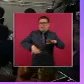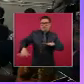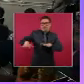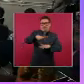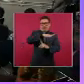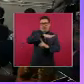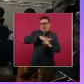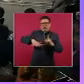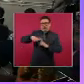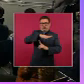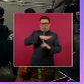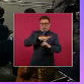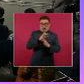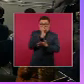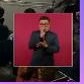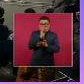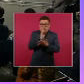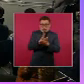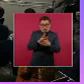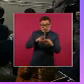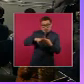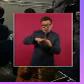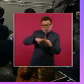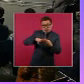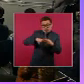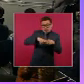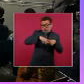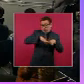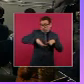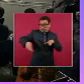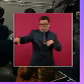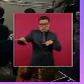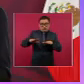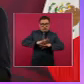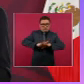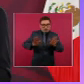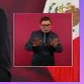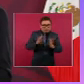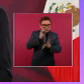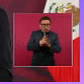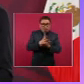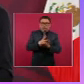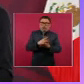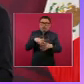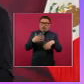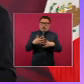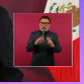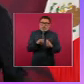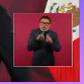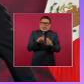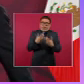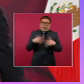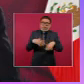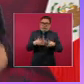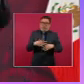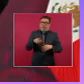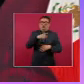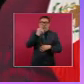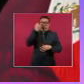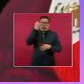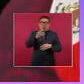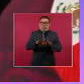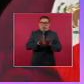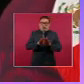solo la vía, que ya implica bastante. Imagínense hacer